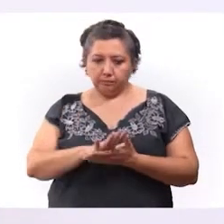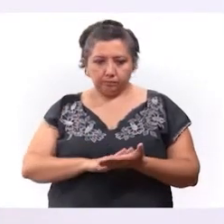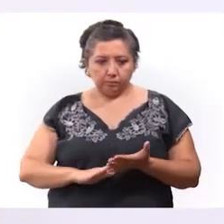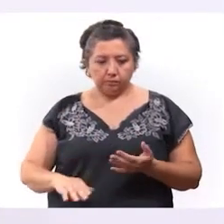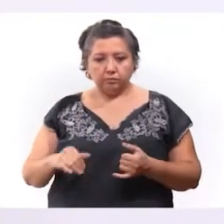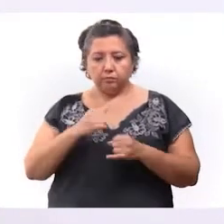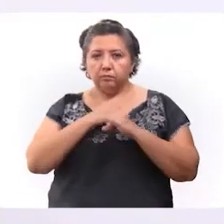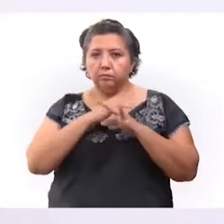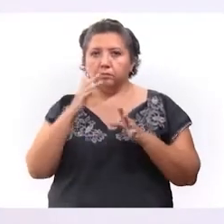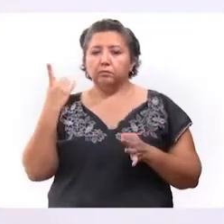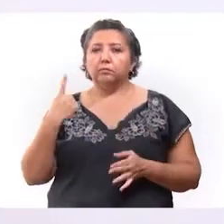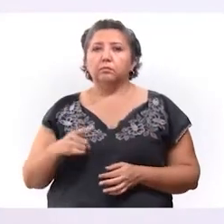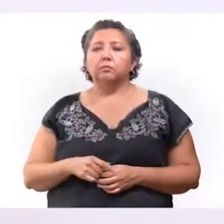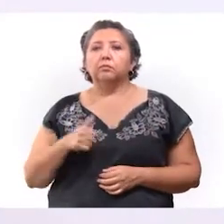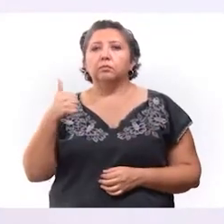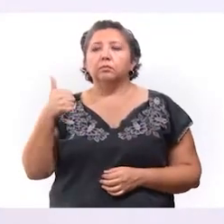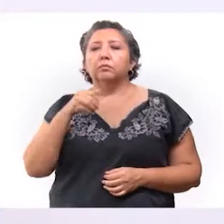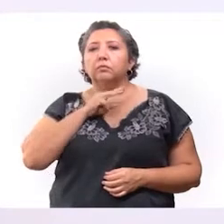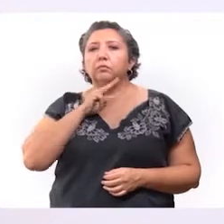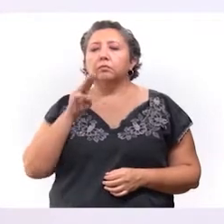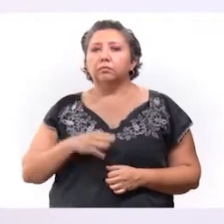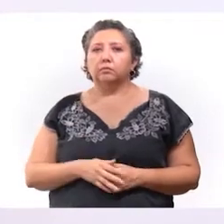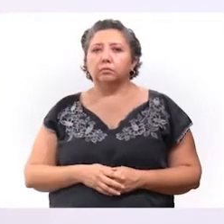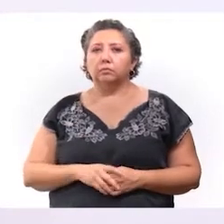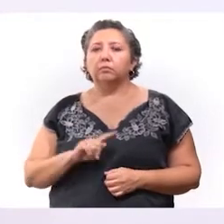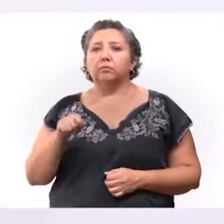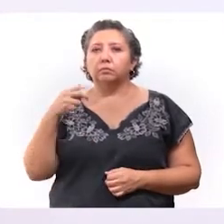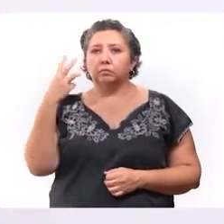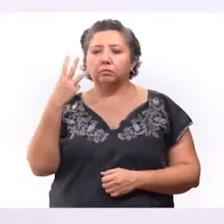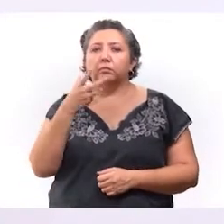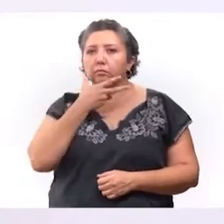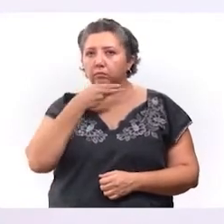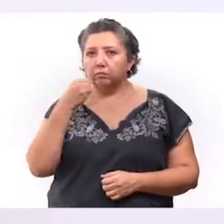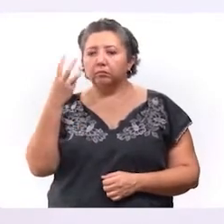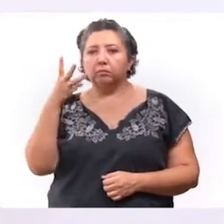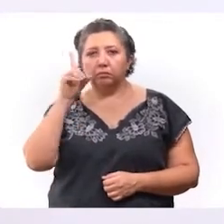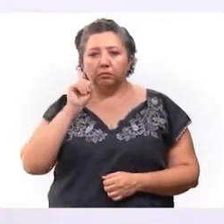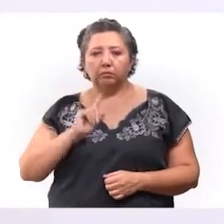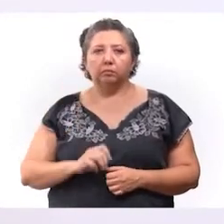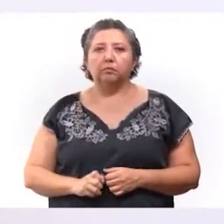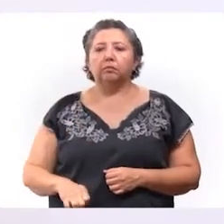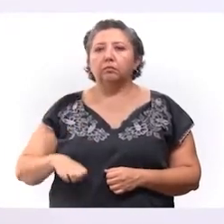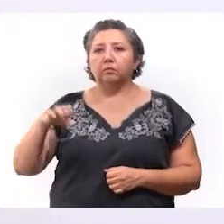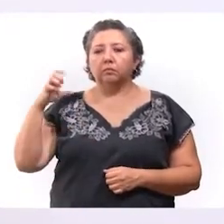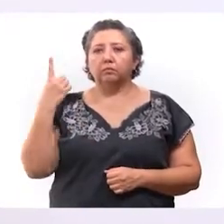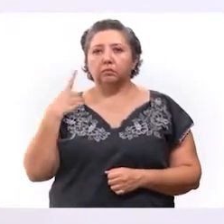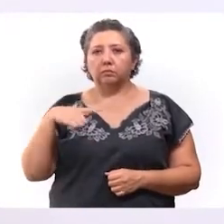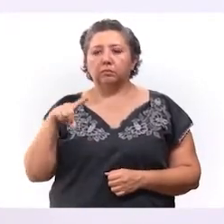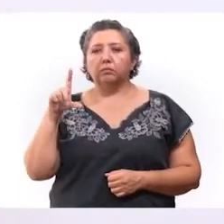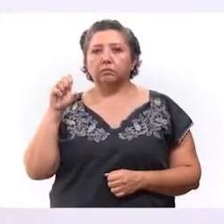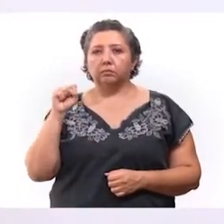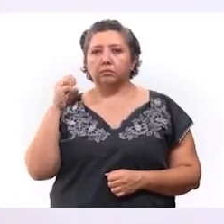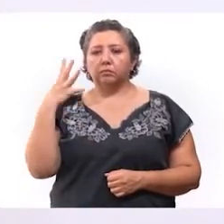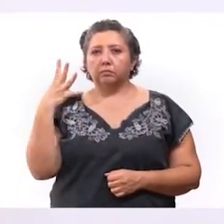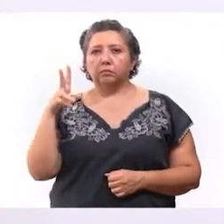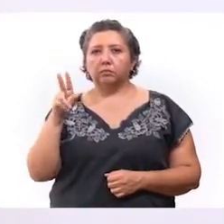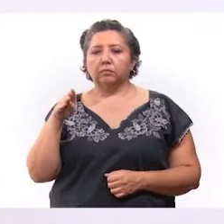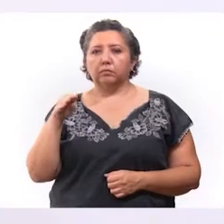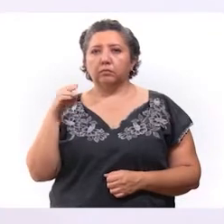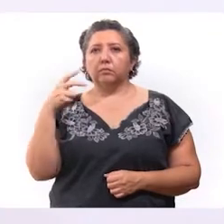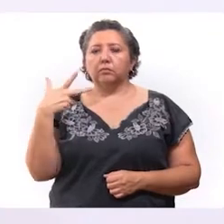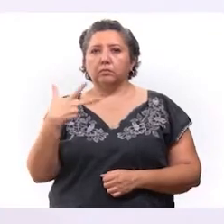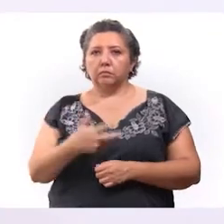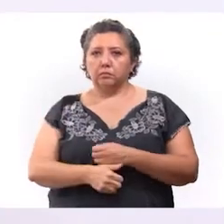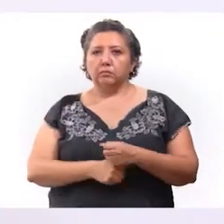Lamentablemente en este parte médico informamos de 6 fallecimientos. Son 3 hombres y 3 mujeres, de un rango de edad de 64 a